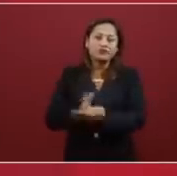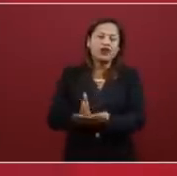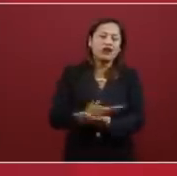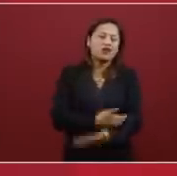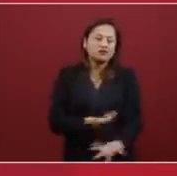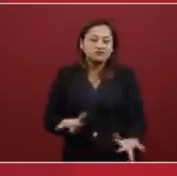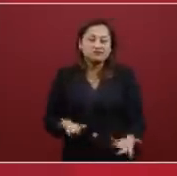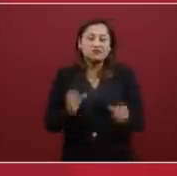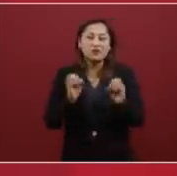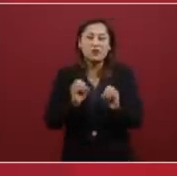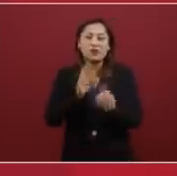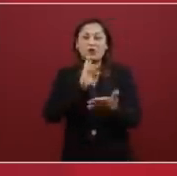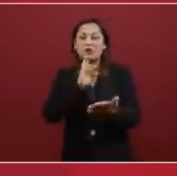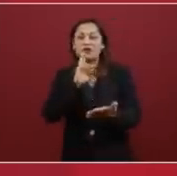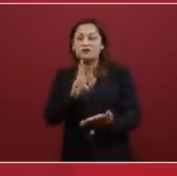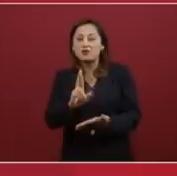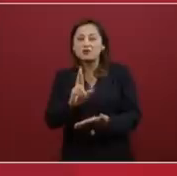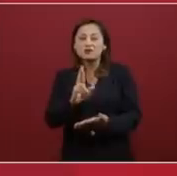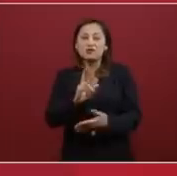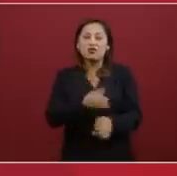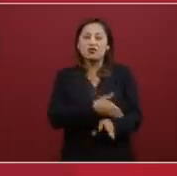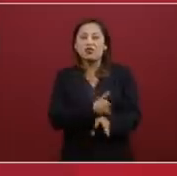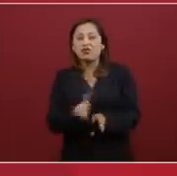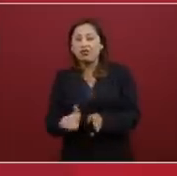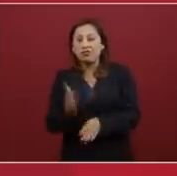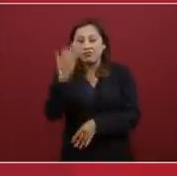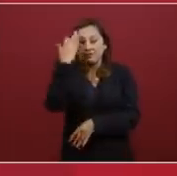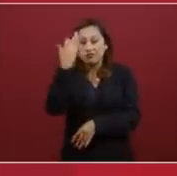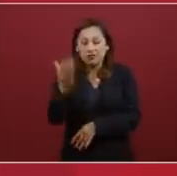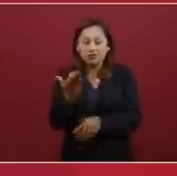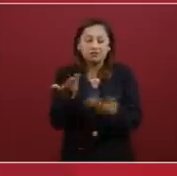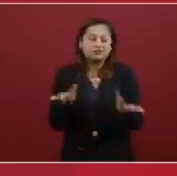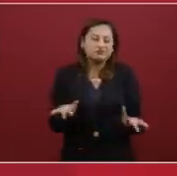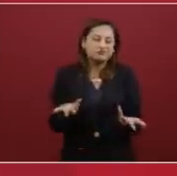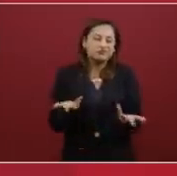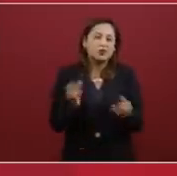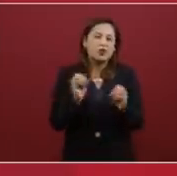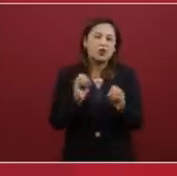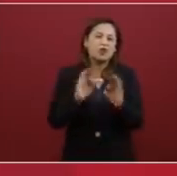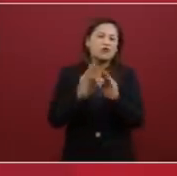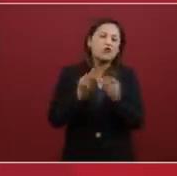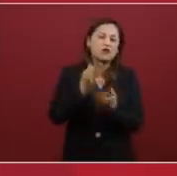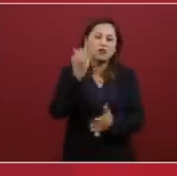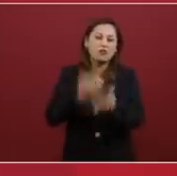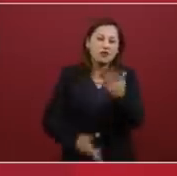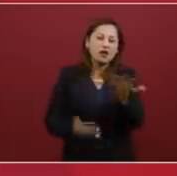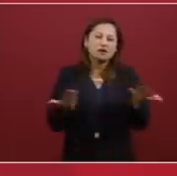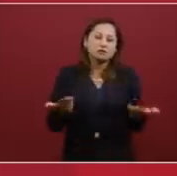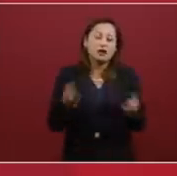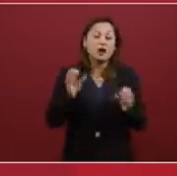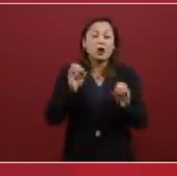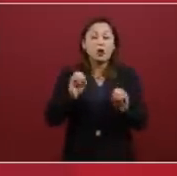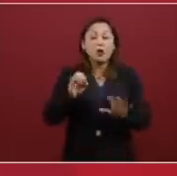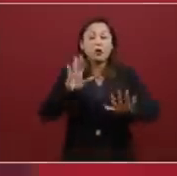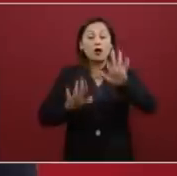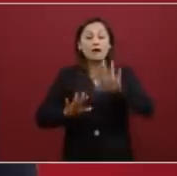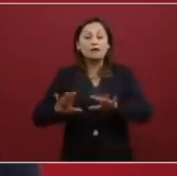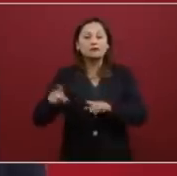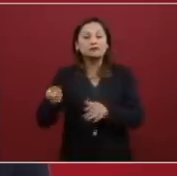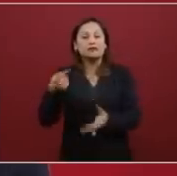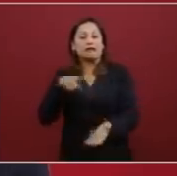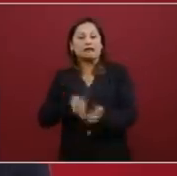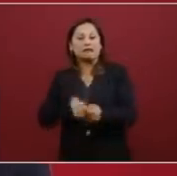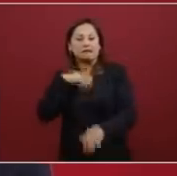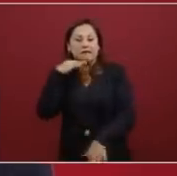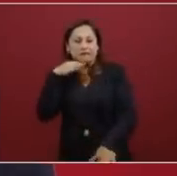en tiempo, en forma, y en otros casos porque hay complicidad, hay corrupción.